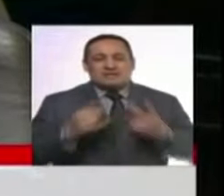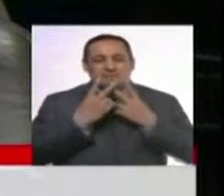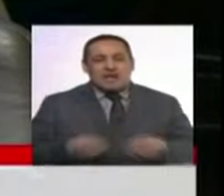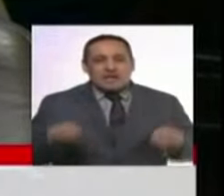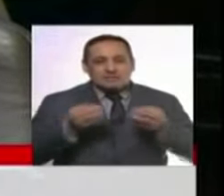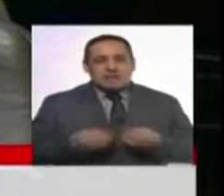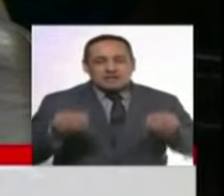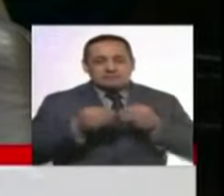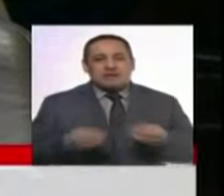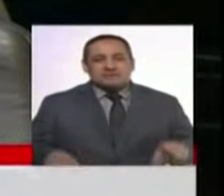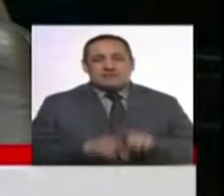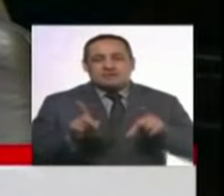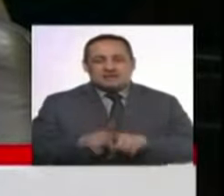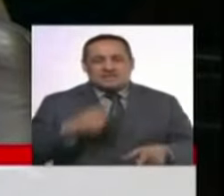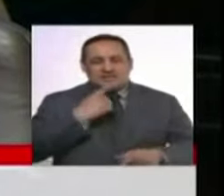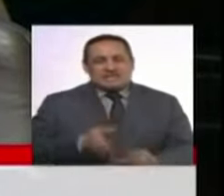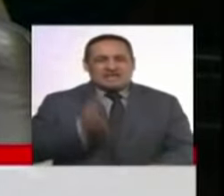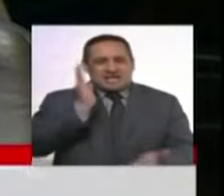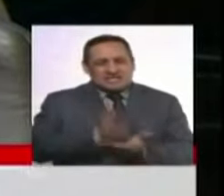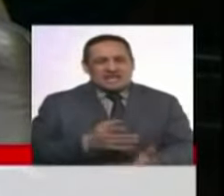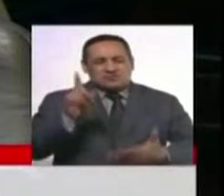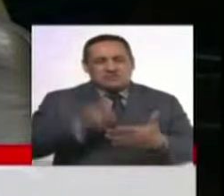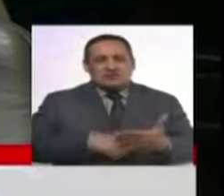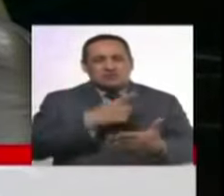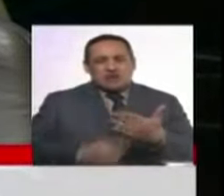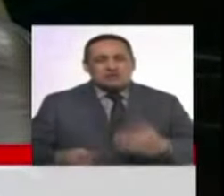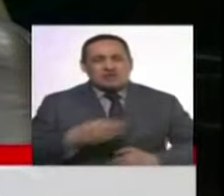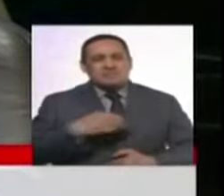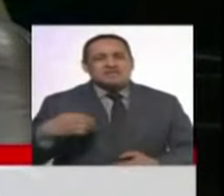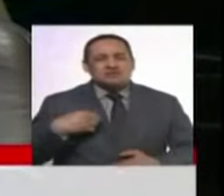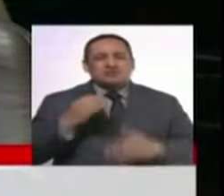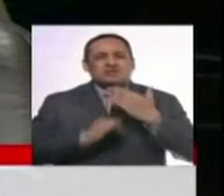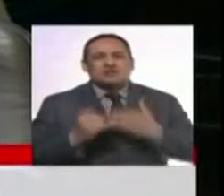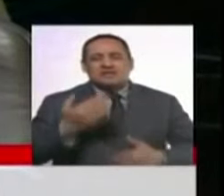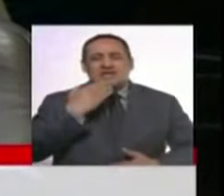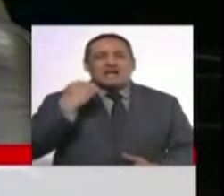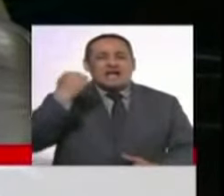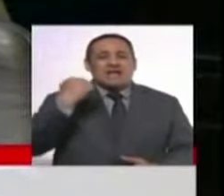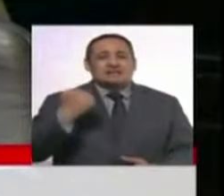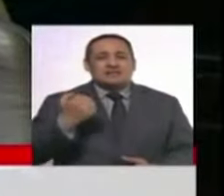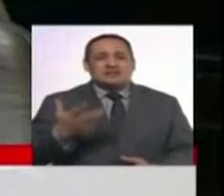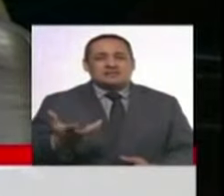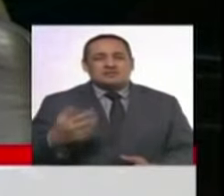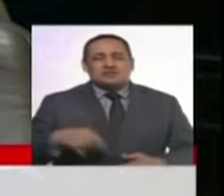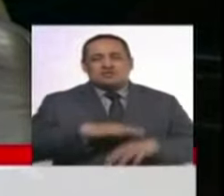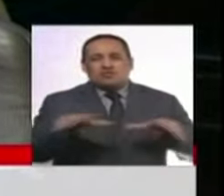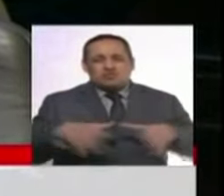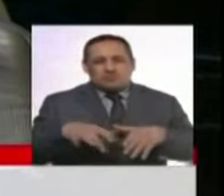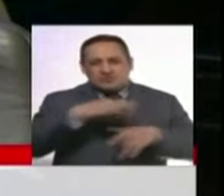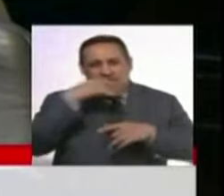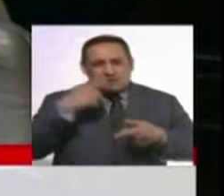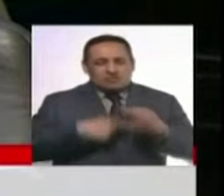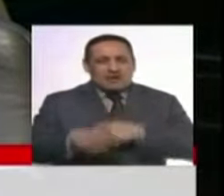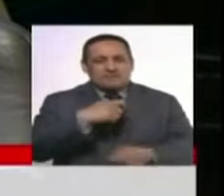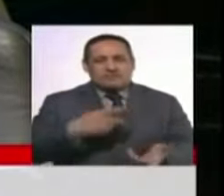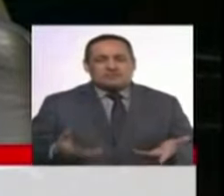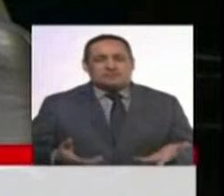vez se esté censurando al ministro del interior gana Pues los narcotraficantes